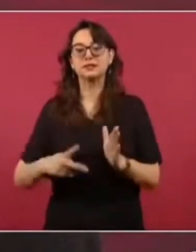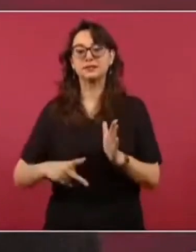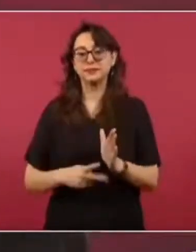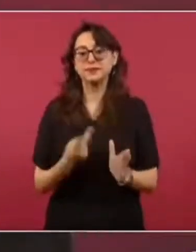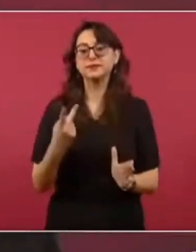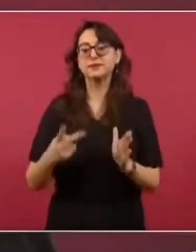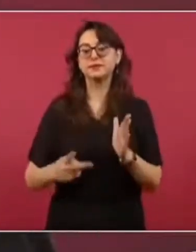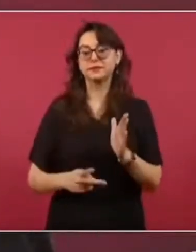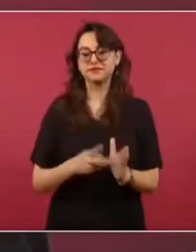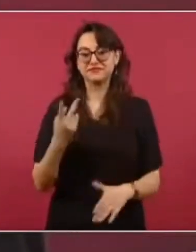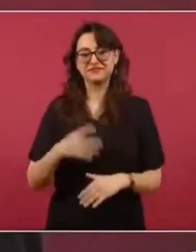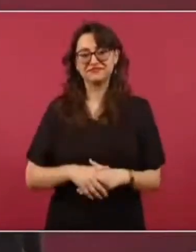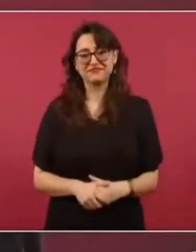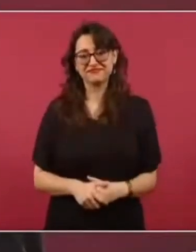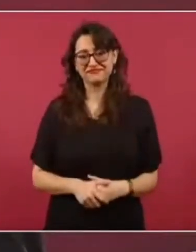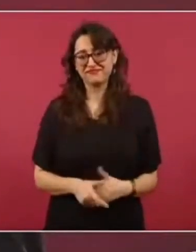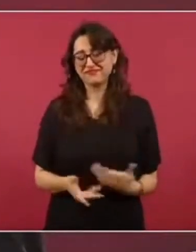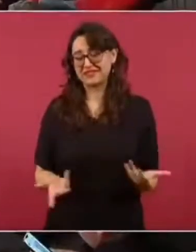No se logra mucho,